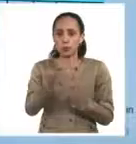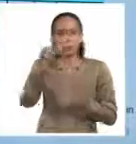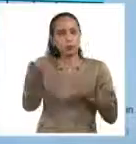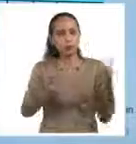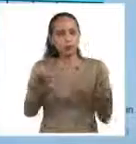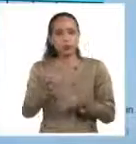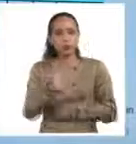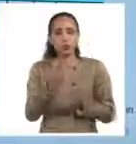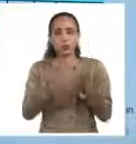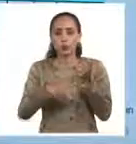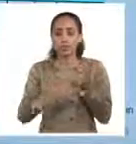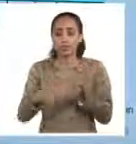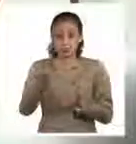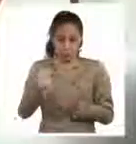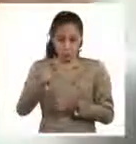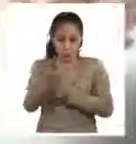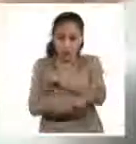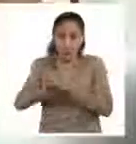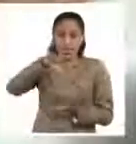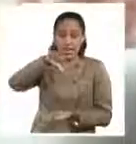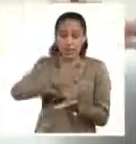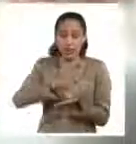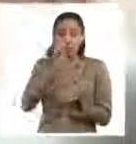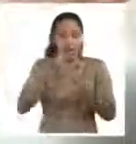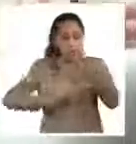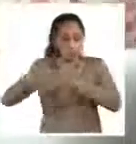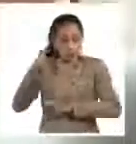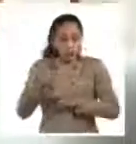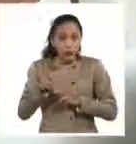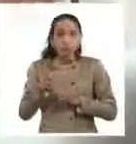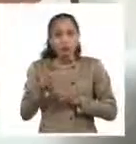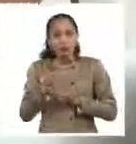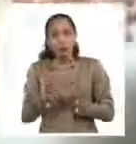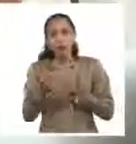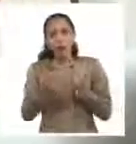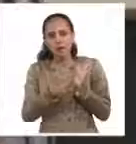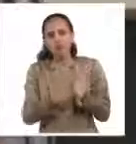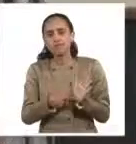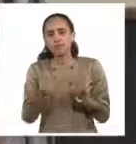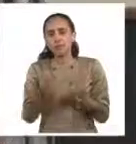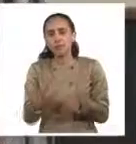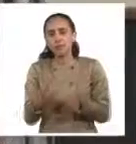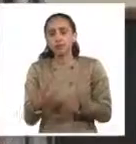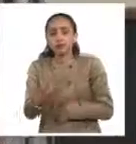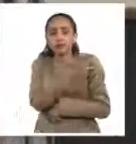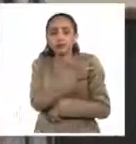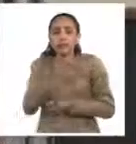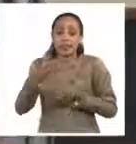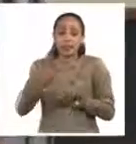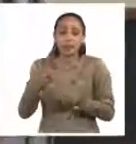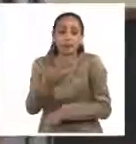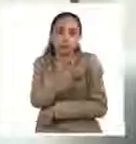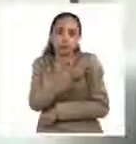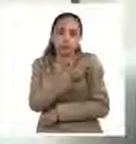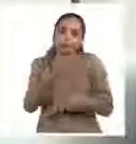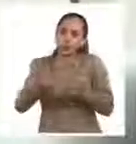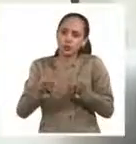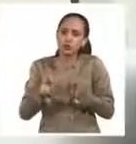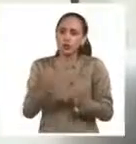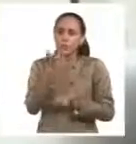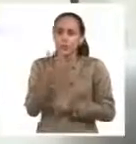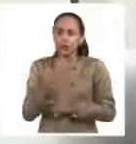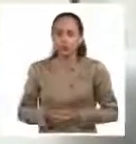8 provincias iraníes. La investigación confirma la efectividad del esquema de vacunación de 3 dosis, entre otras buenas nuevas. Por